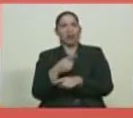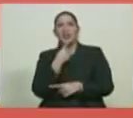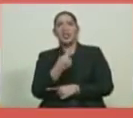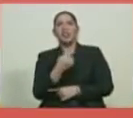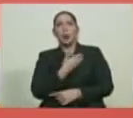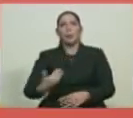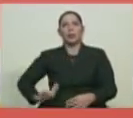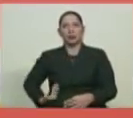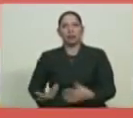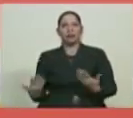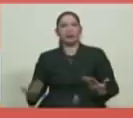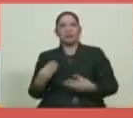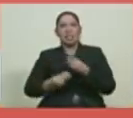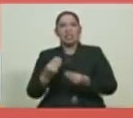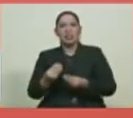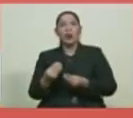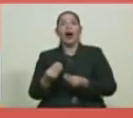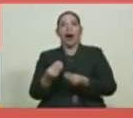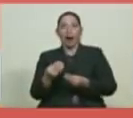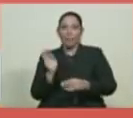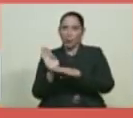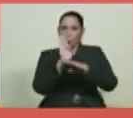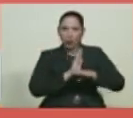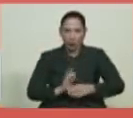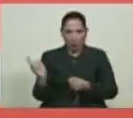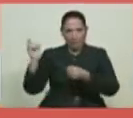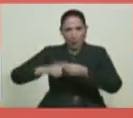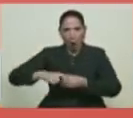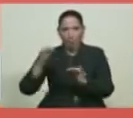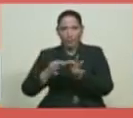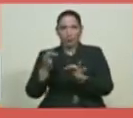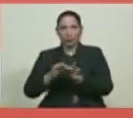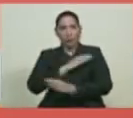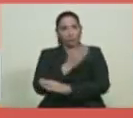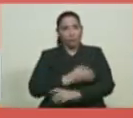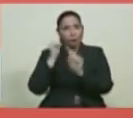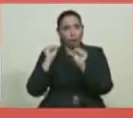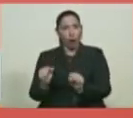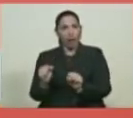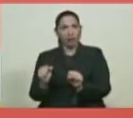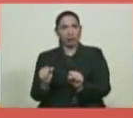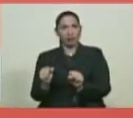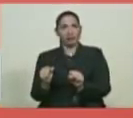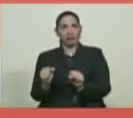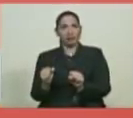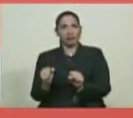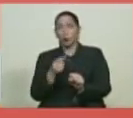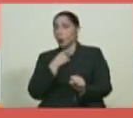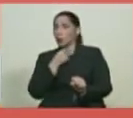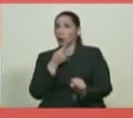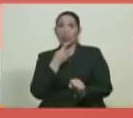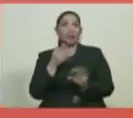protegió, lo ancló a algo que es más fuerte que el mismo dólar. No le gusta que se lo digan, pero es la verdad.